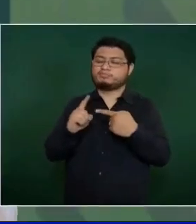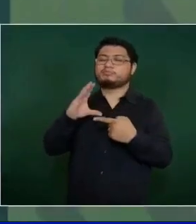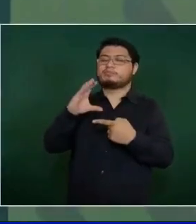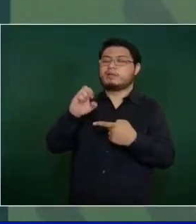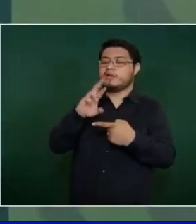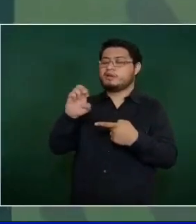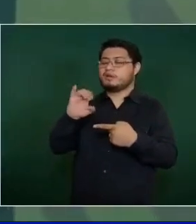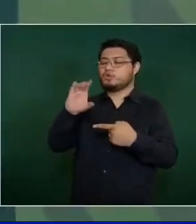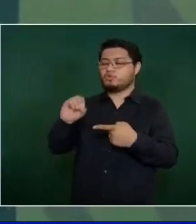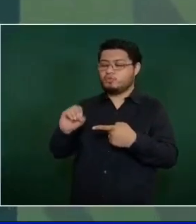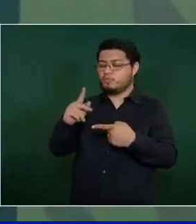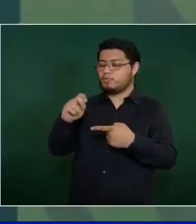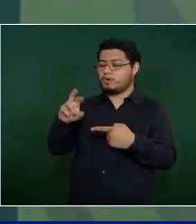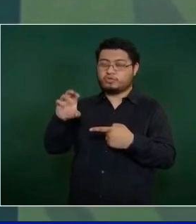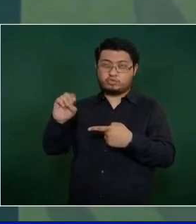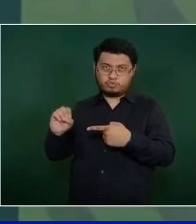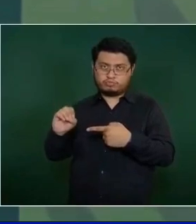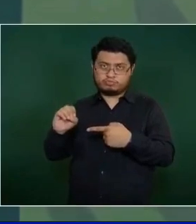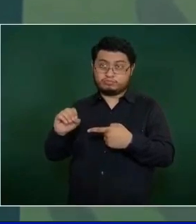tenido más mujeres.